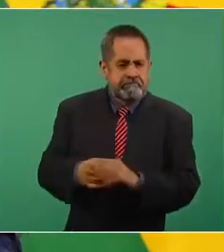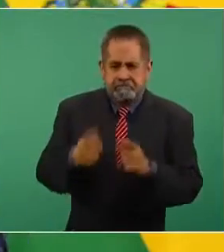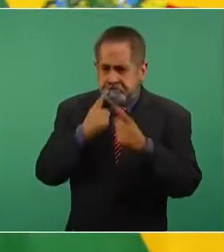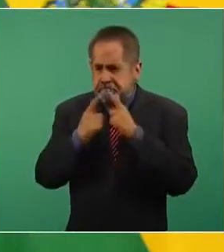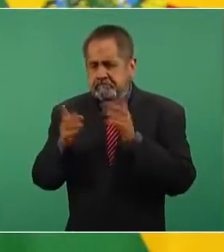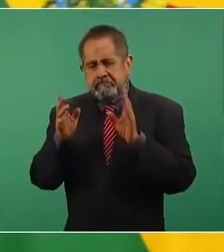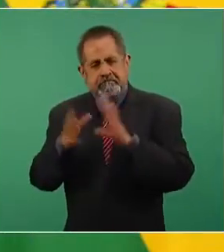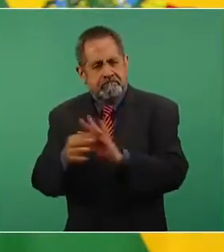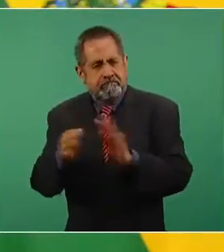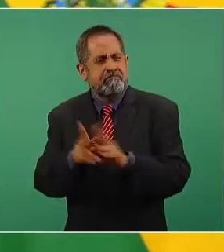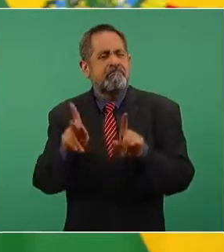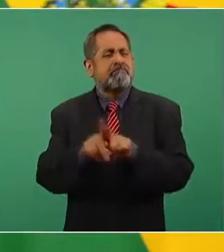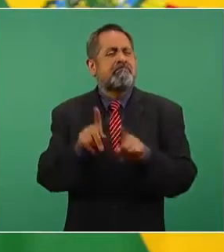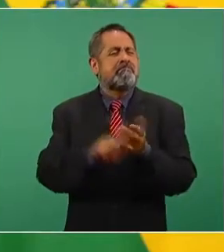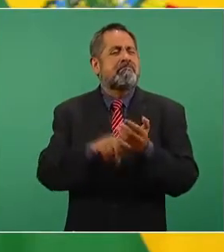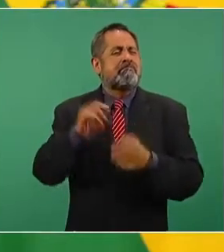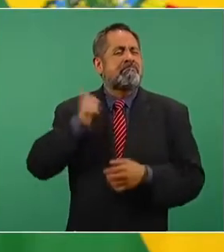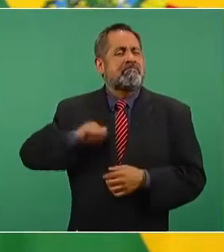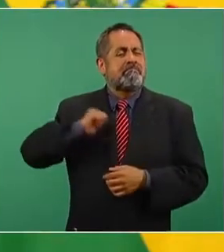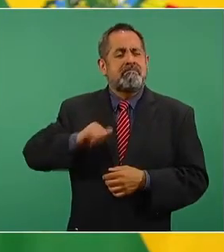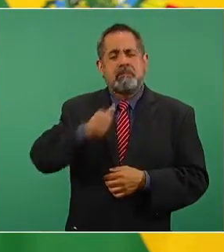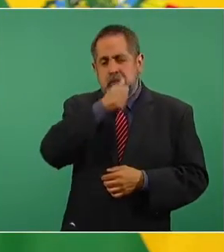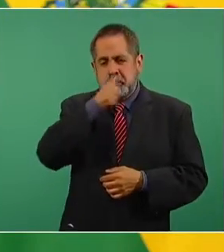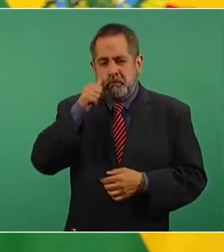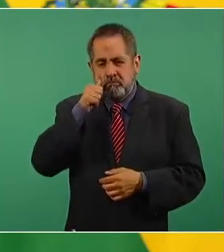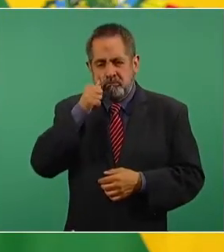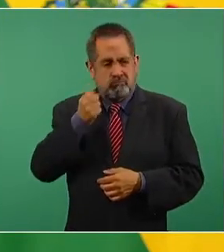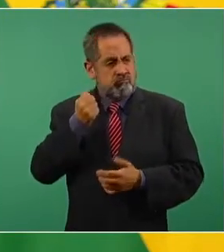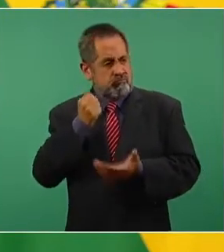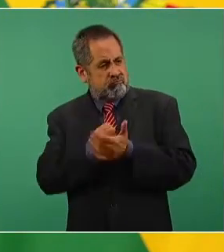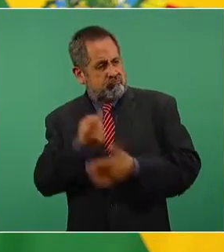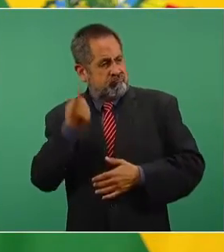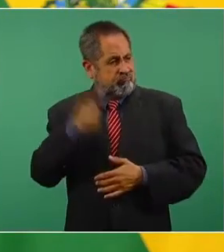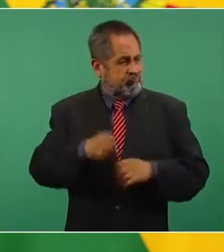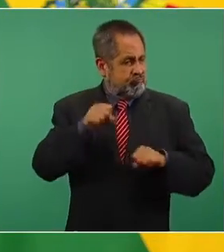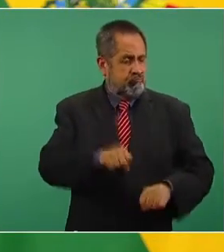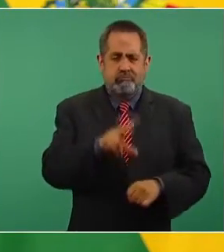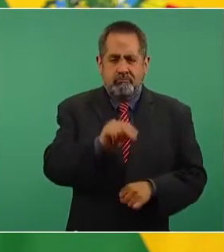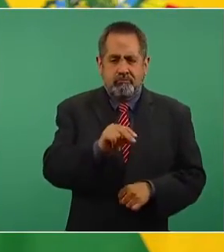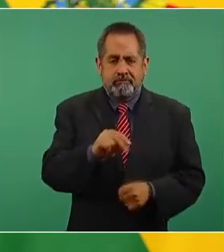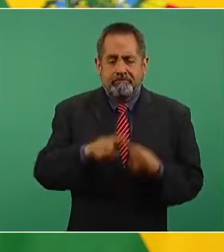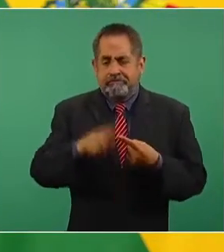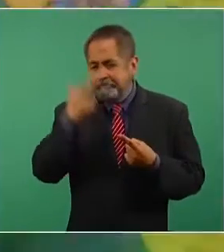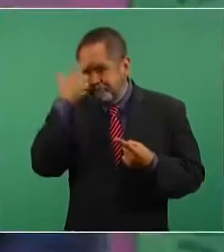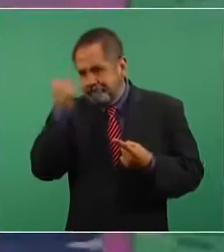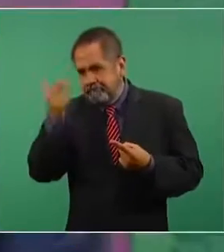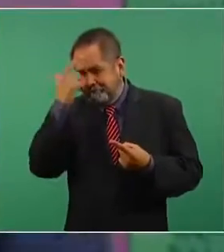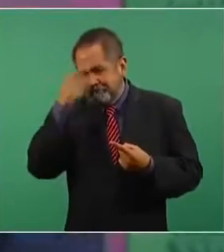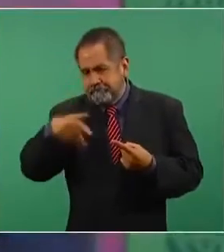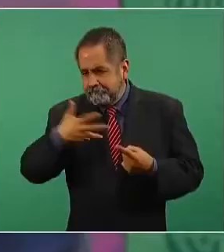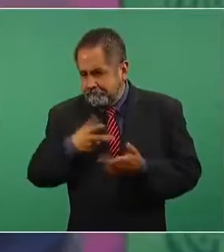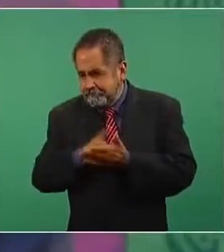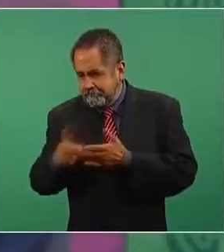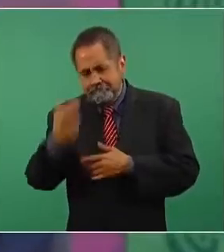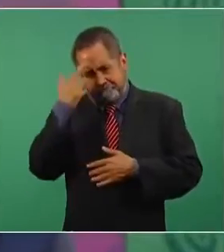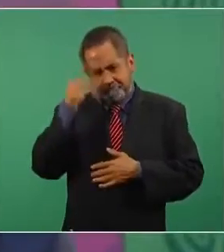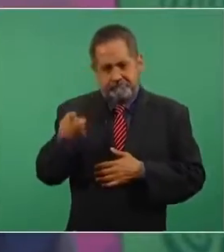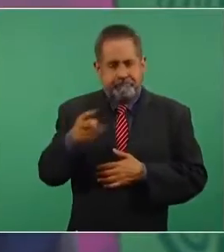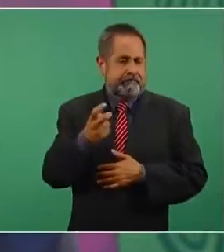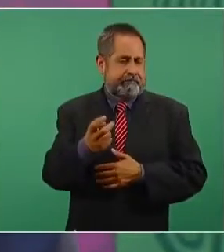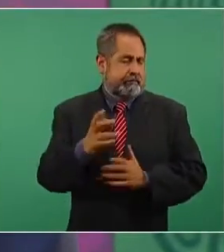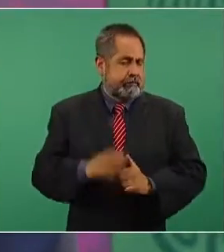lo que decía Juárez, nada por la fuerza, todo por la razón y el derecho. Entonces, es muy